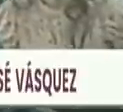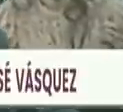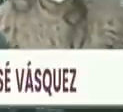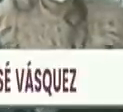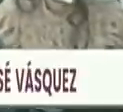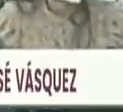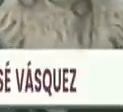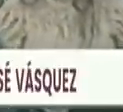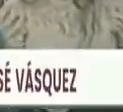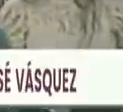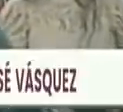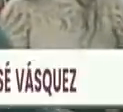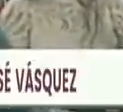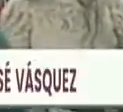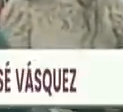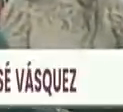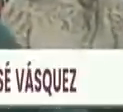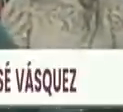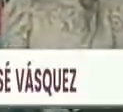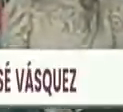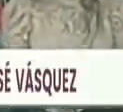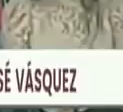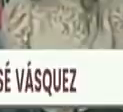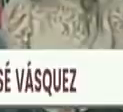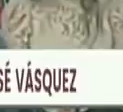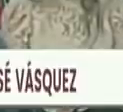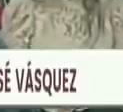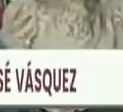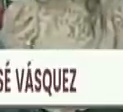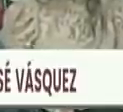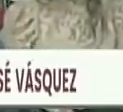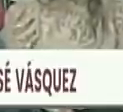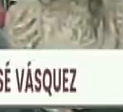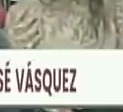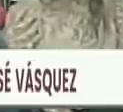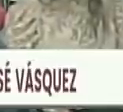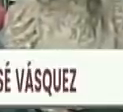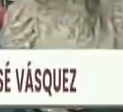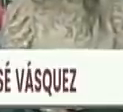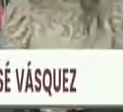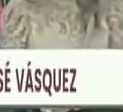la paz y el diálogo. Esta es parte de la información que ofrecemos a esta